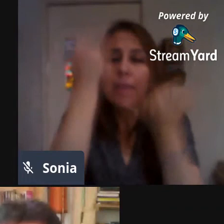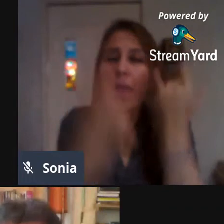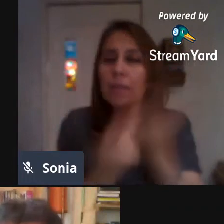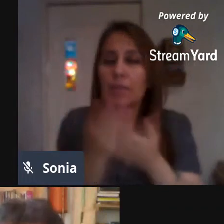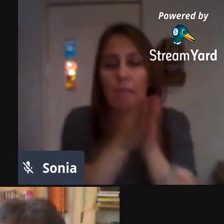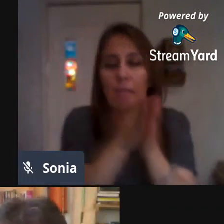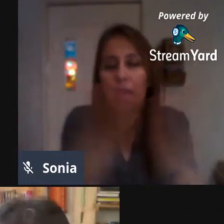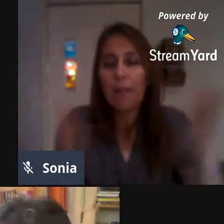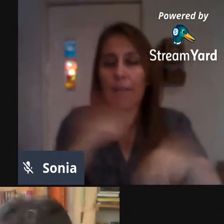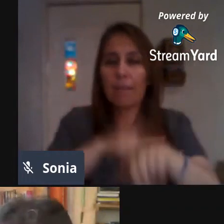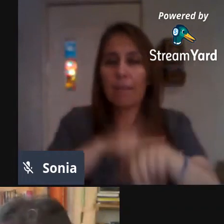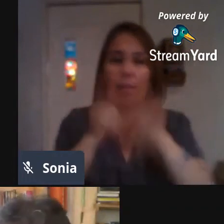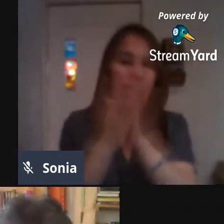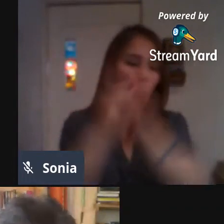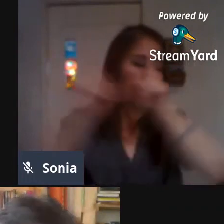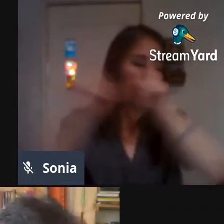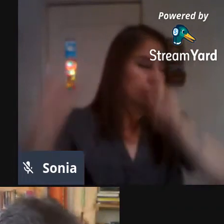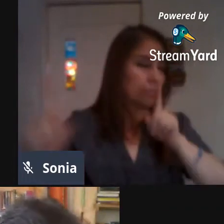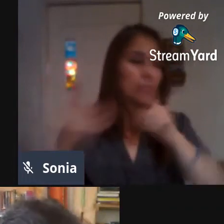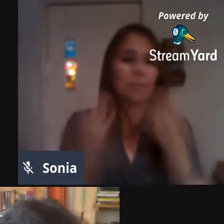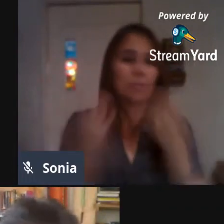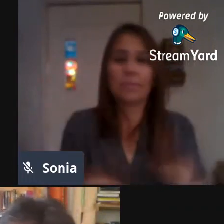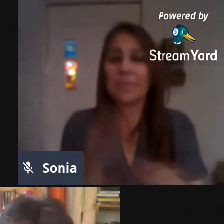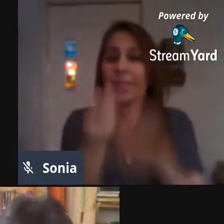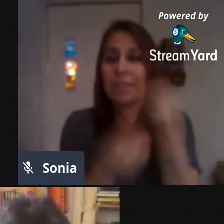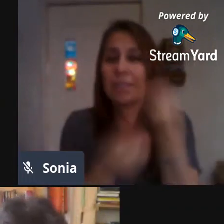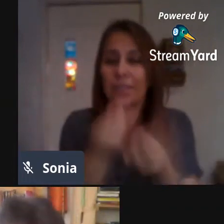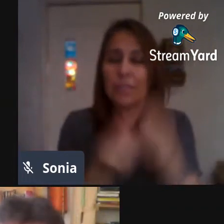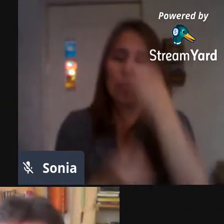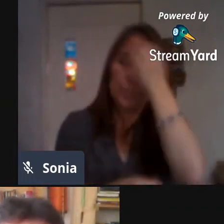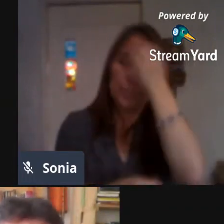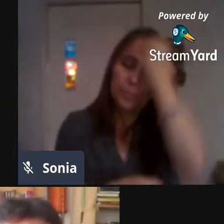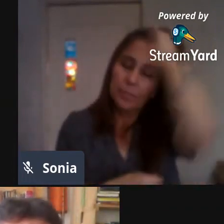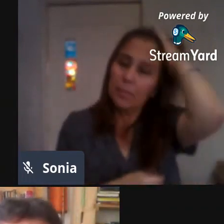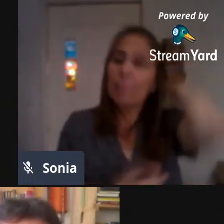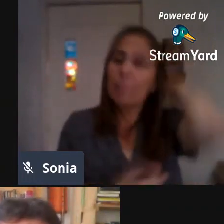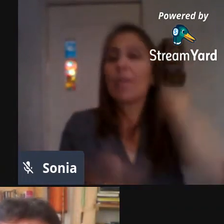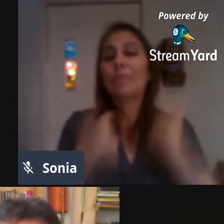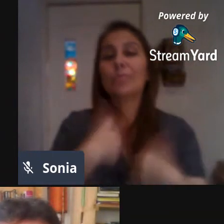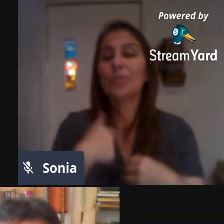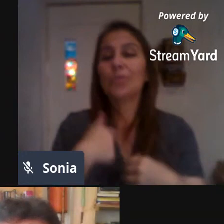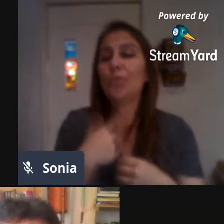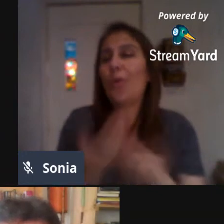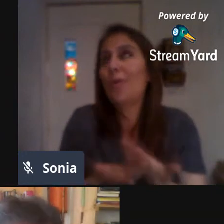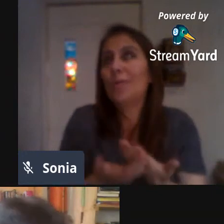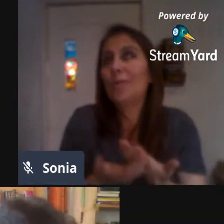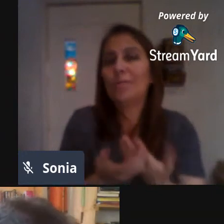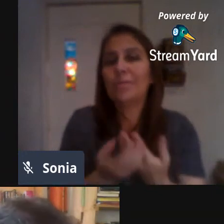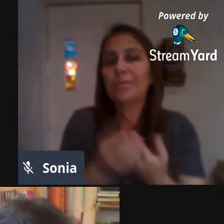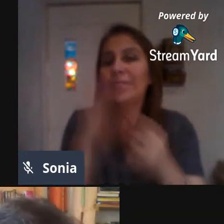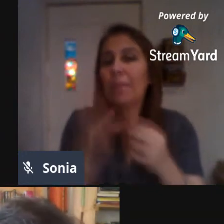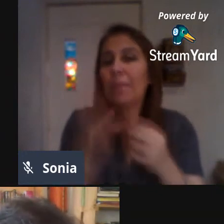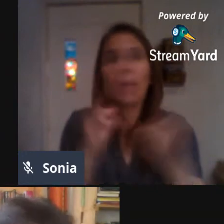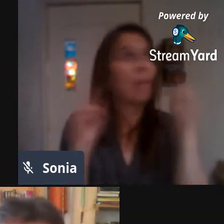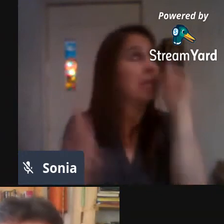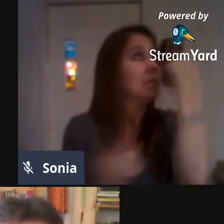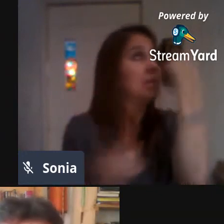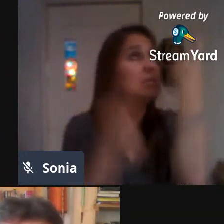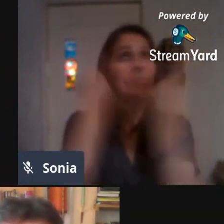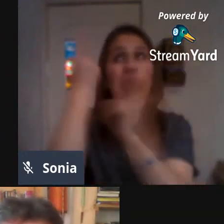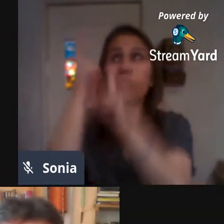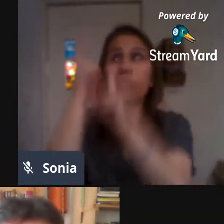aislamiento bueno yo normalmente soy muy disperso y ahorita